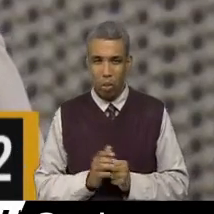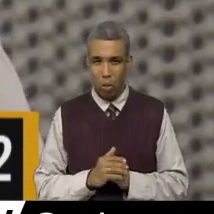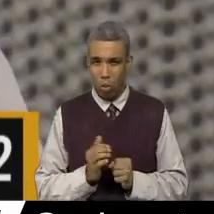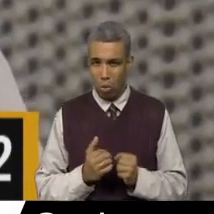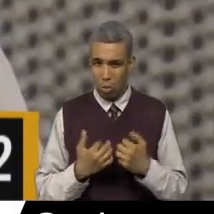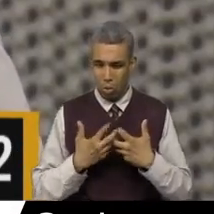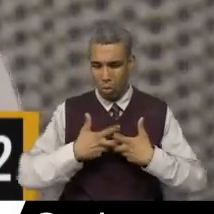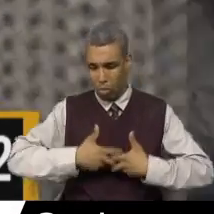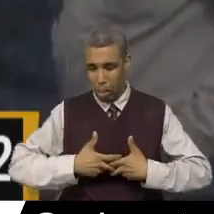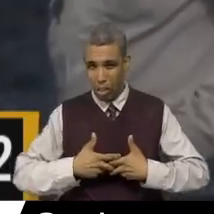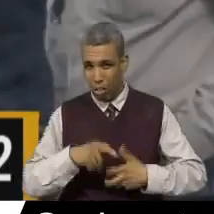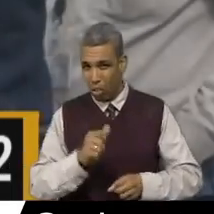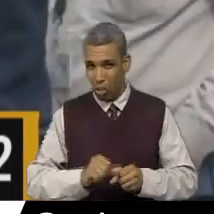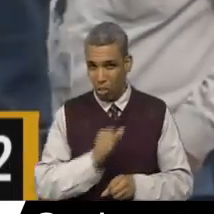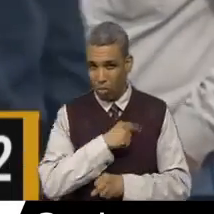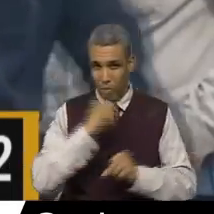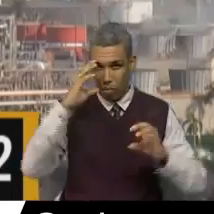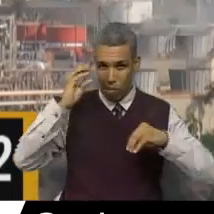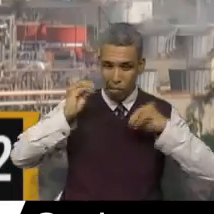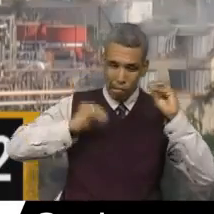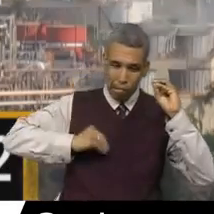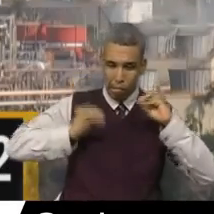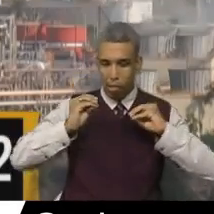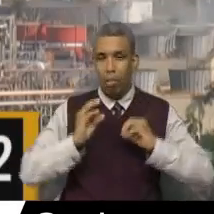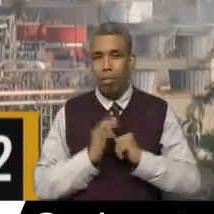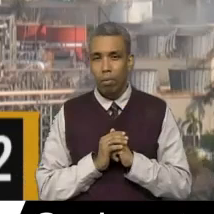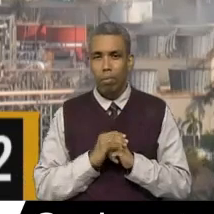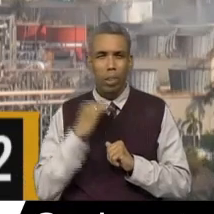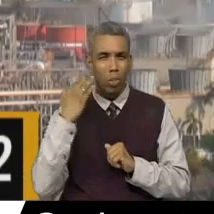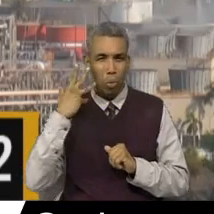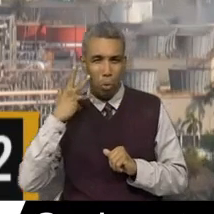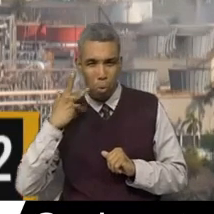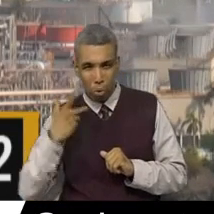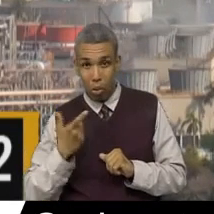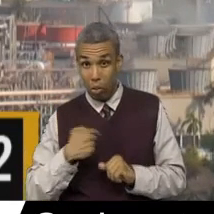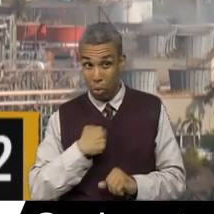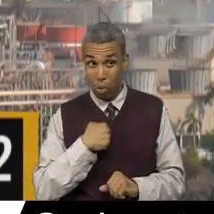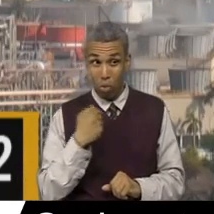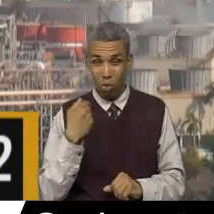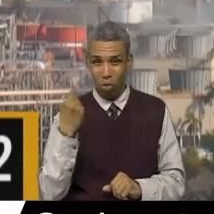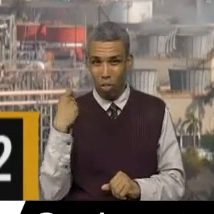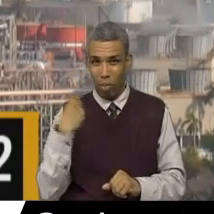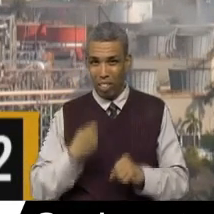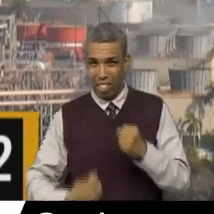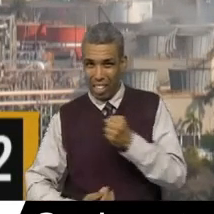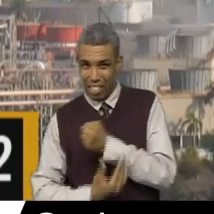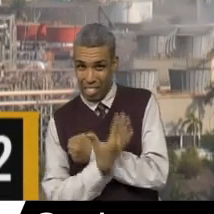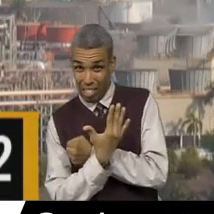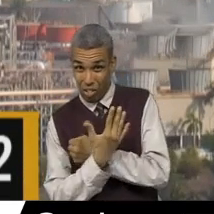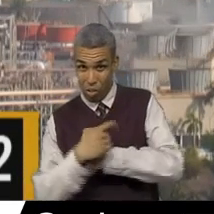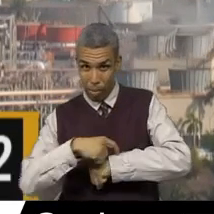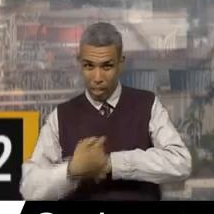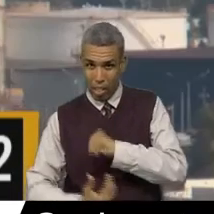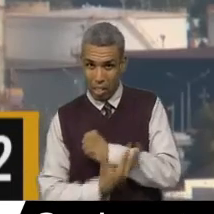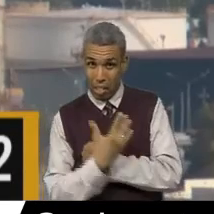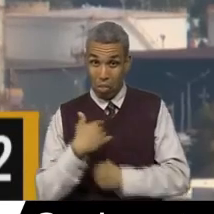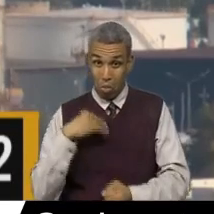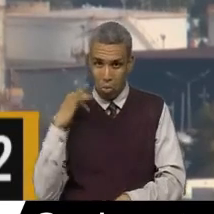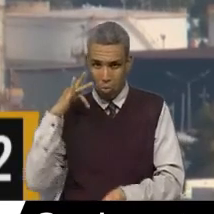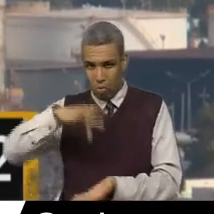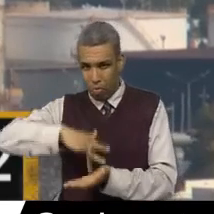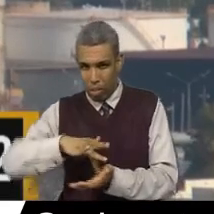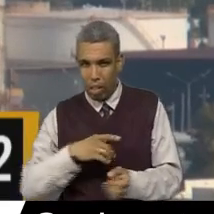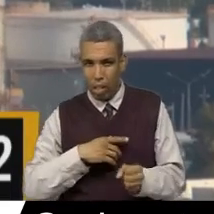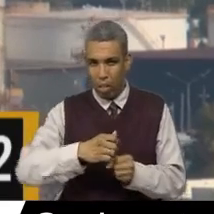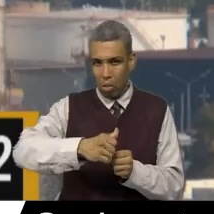y tampoco con Ecopetrol, y diariamente precisamente vengo de la refinería, desde las 5 de la mañana he estado allá.